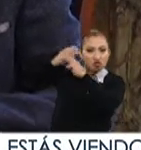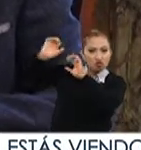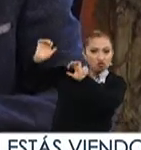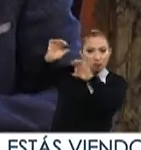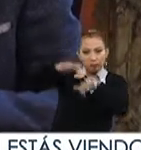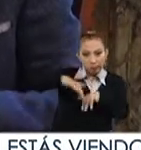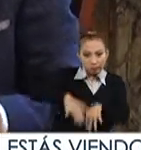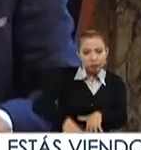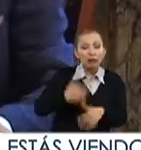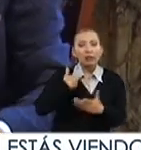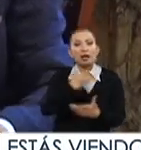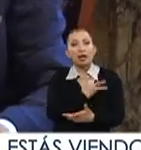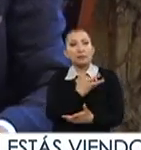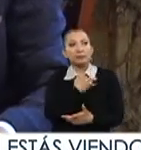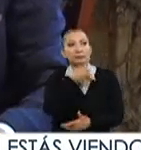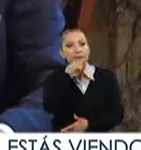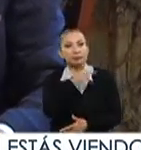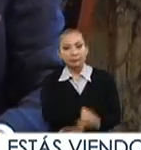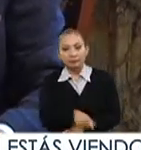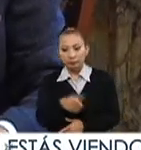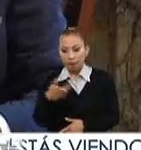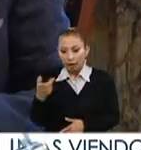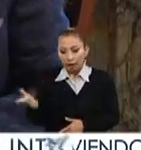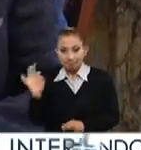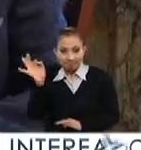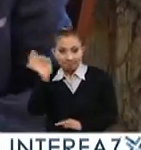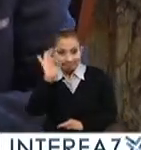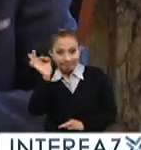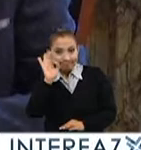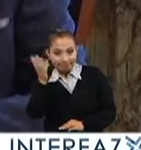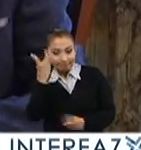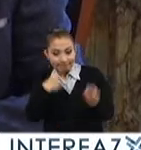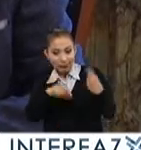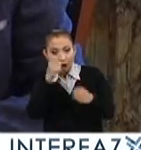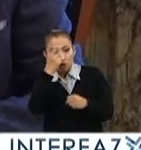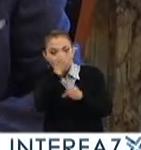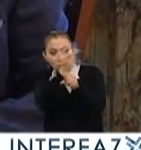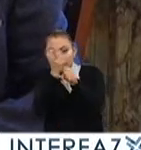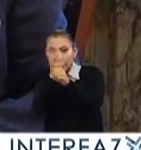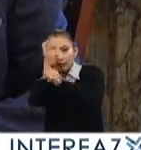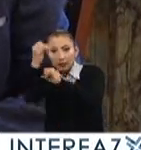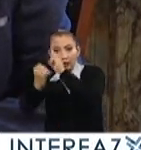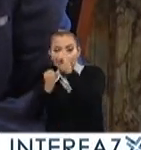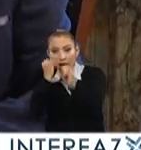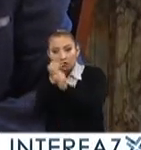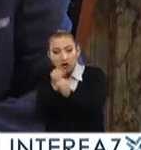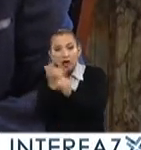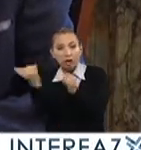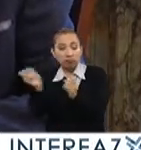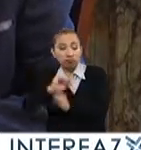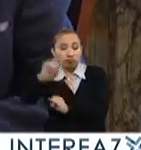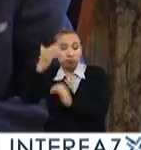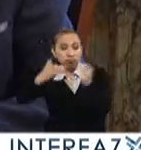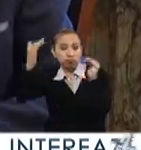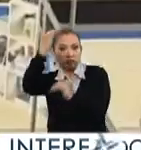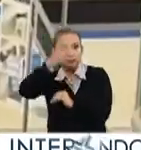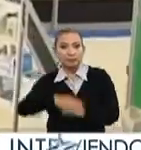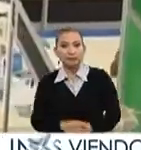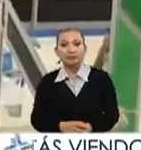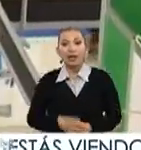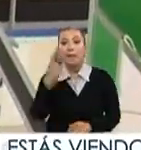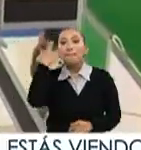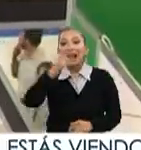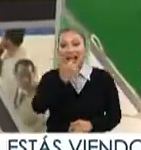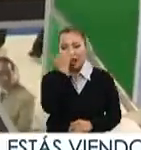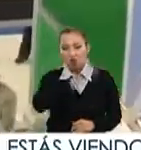universidades. Tendremos también la posibilidad de tener algunos invitados internacionales de primerísimo nivel. Para